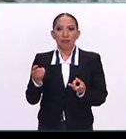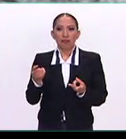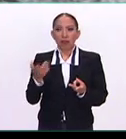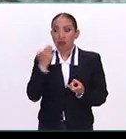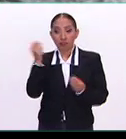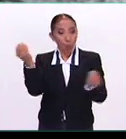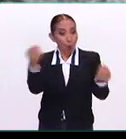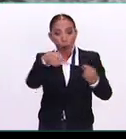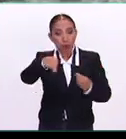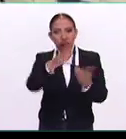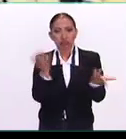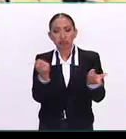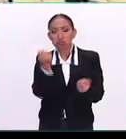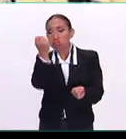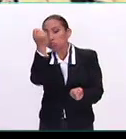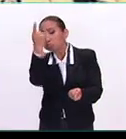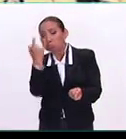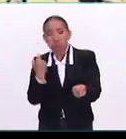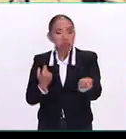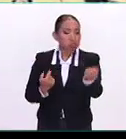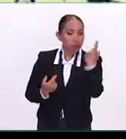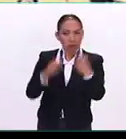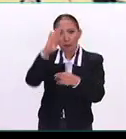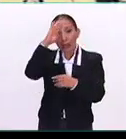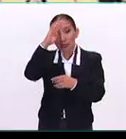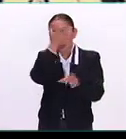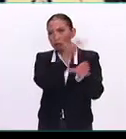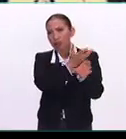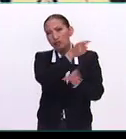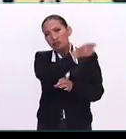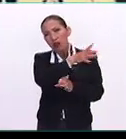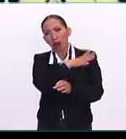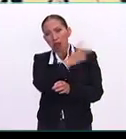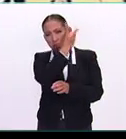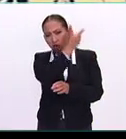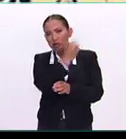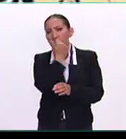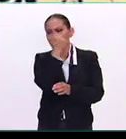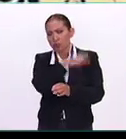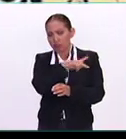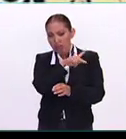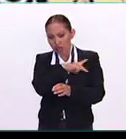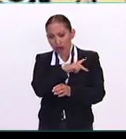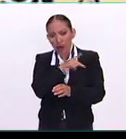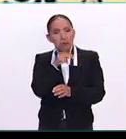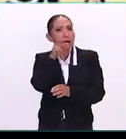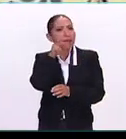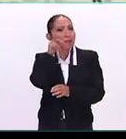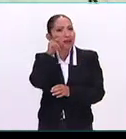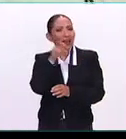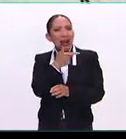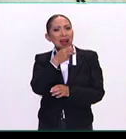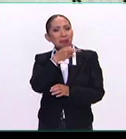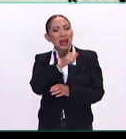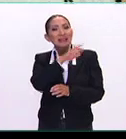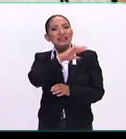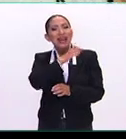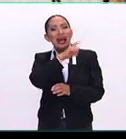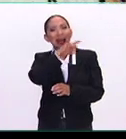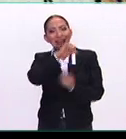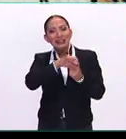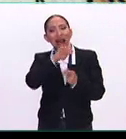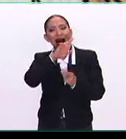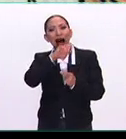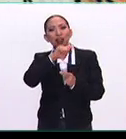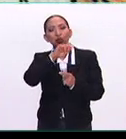No había muchos, estoy pensando. En Estados Unidos tenía 2 discípulos, el padre Garibay, Charles Dibble